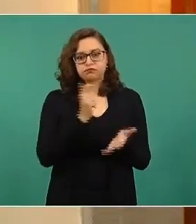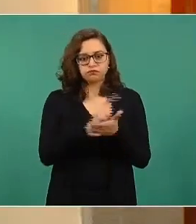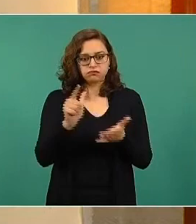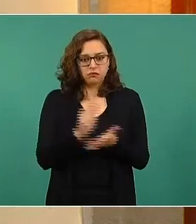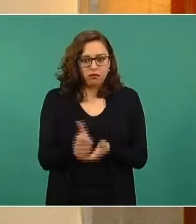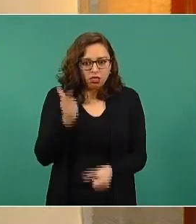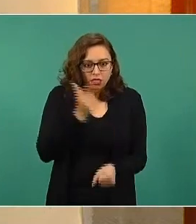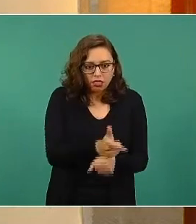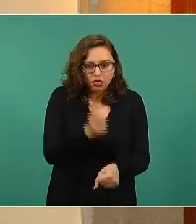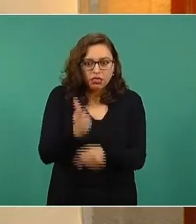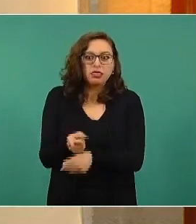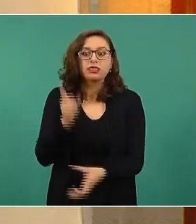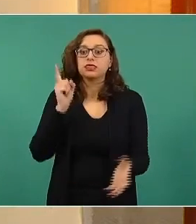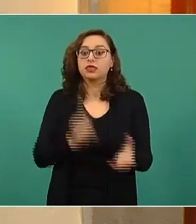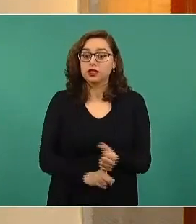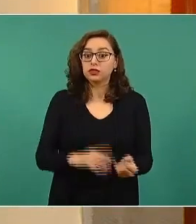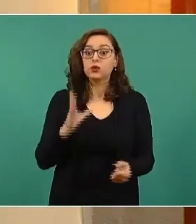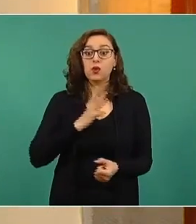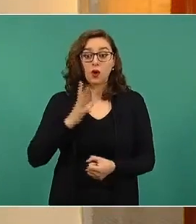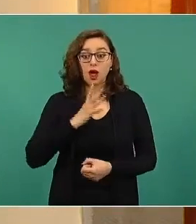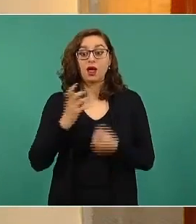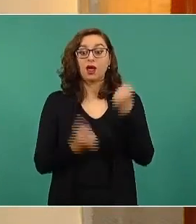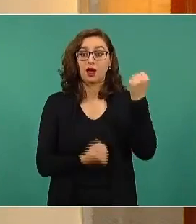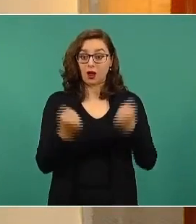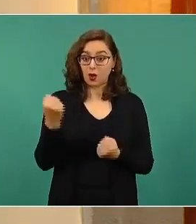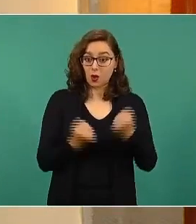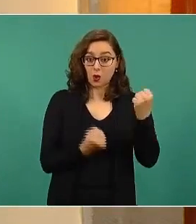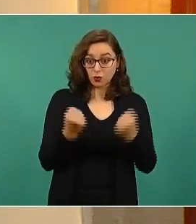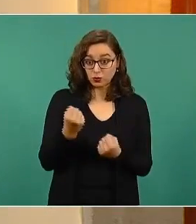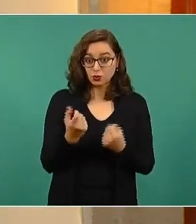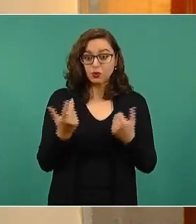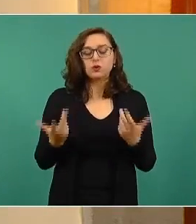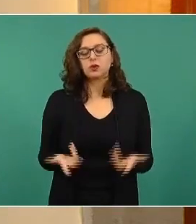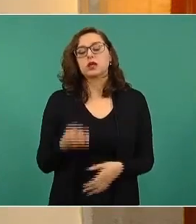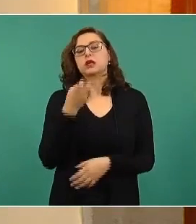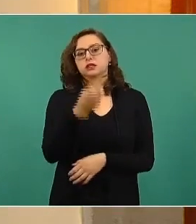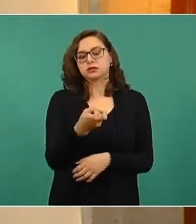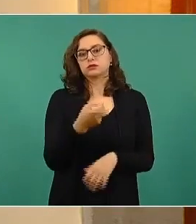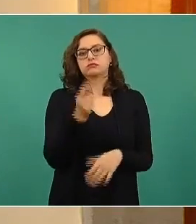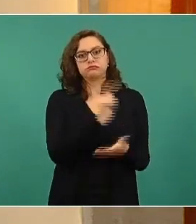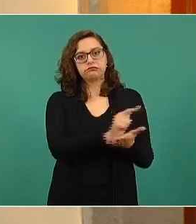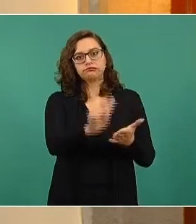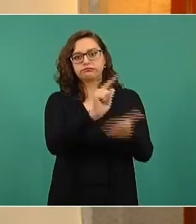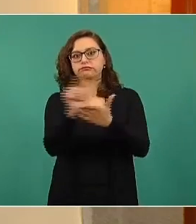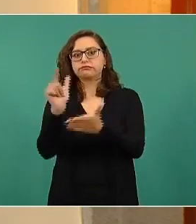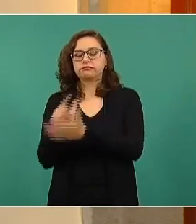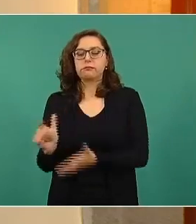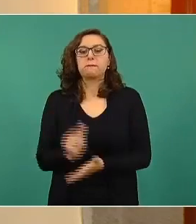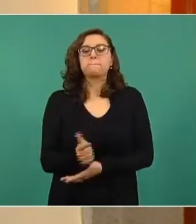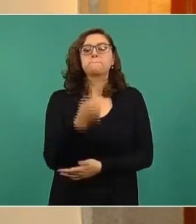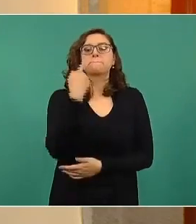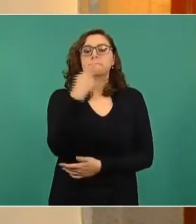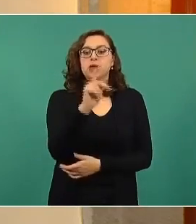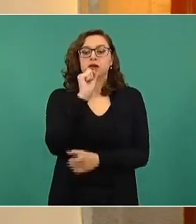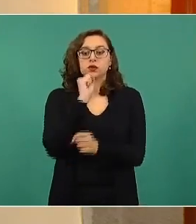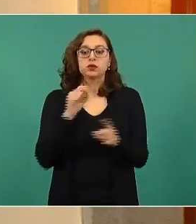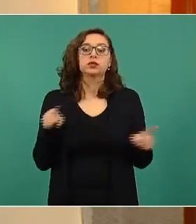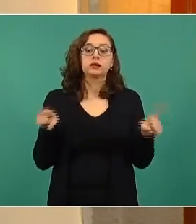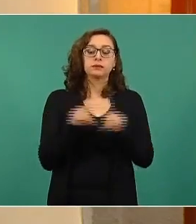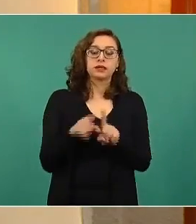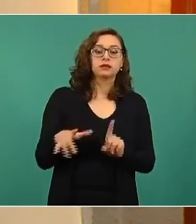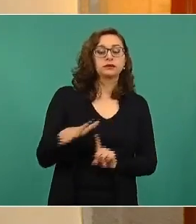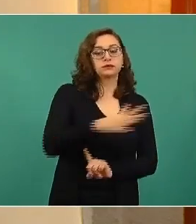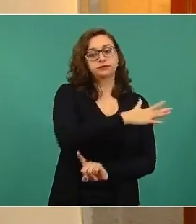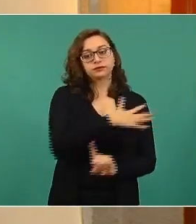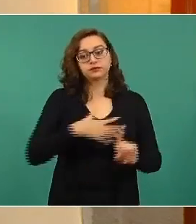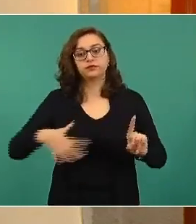fue, digamos, un proceso de espacios de equipamientos públicos. Pero previamente consolidamos todo el